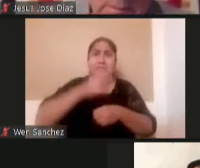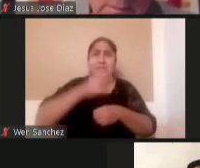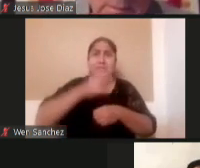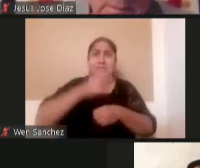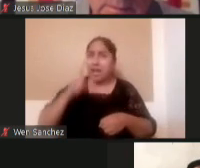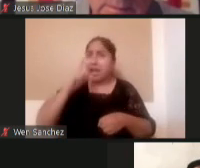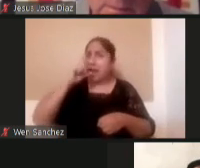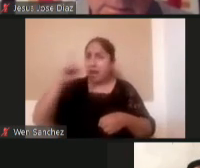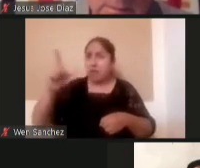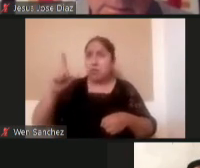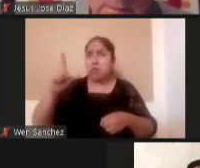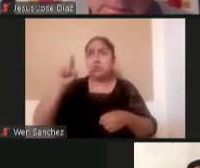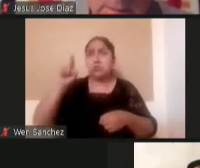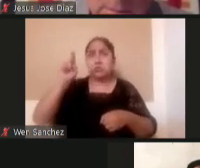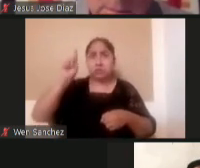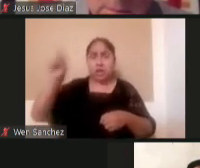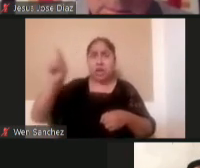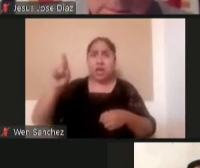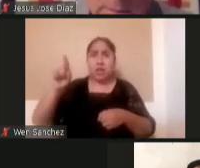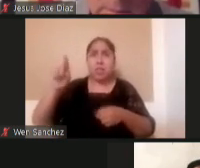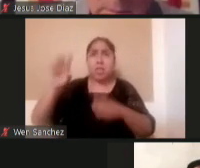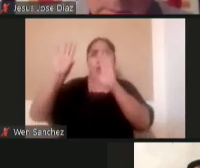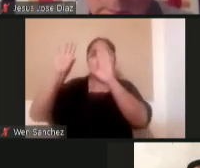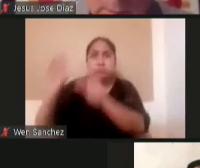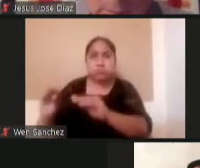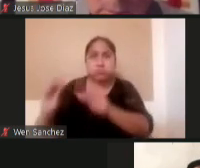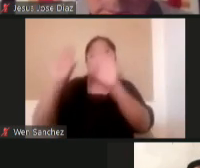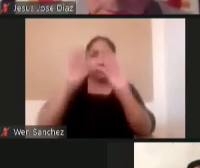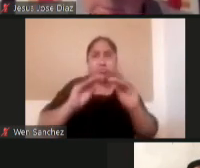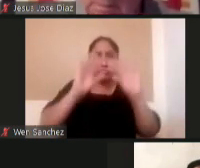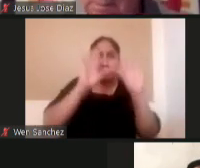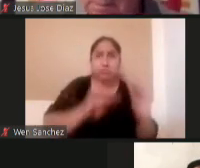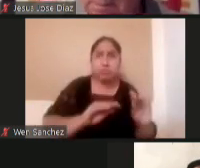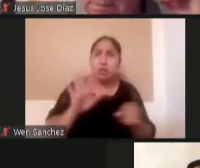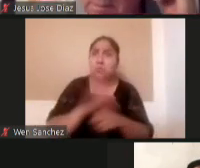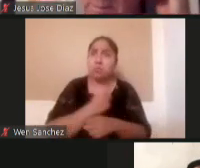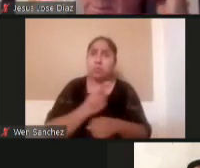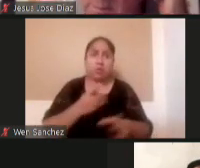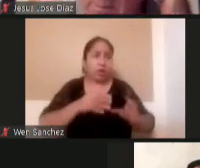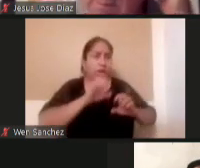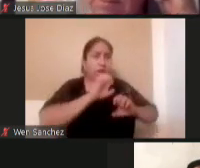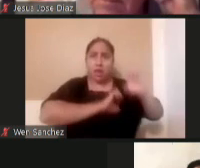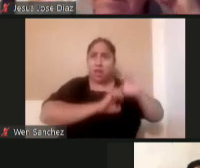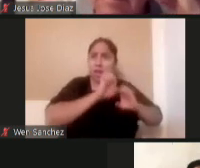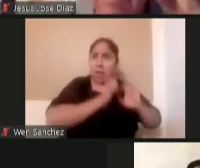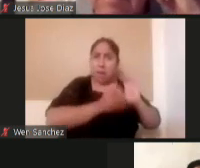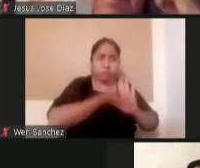la industria maquiladora, como bien lo acotó la regidora anteriormente. Es todo, muchas gracias.